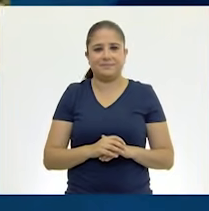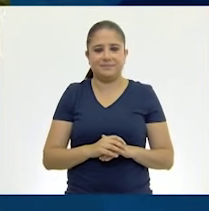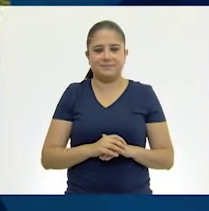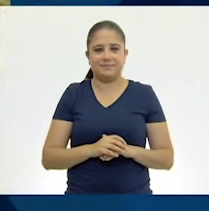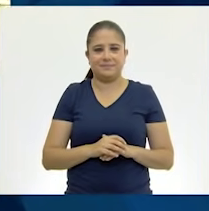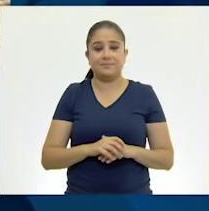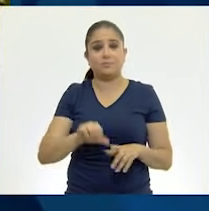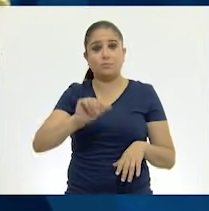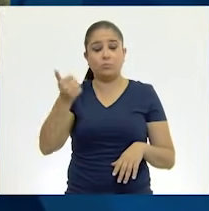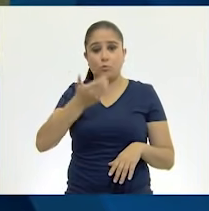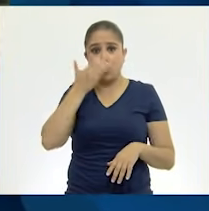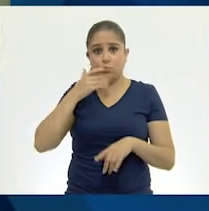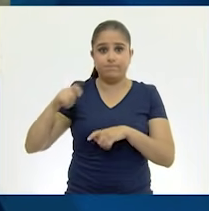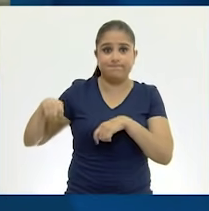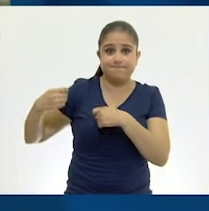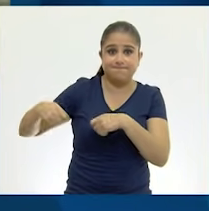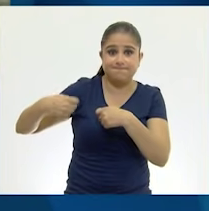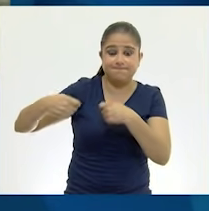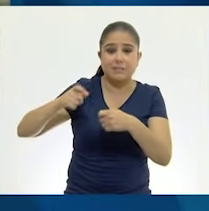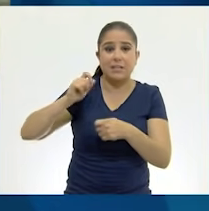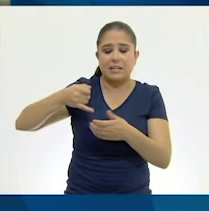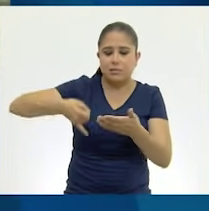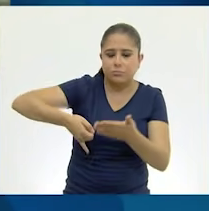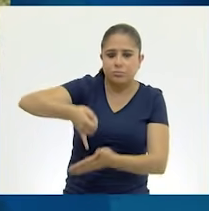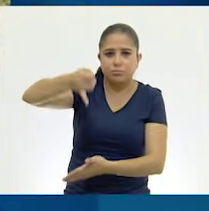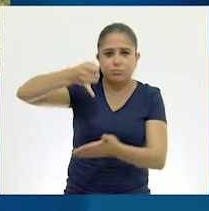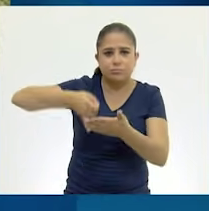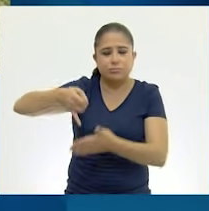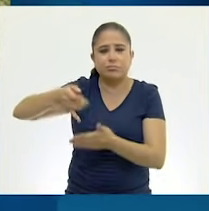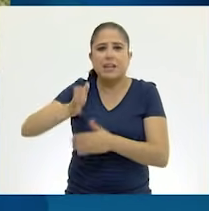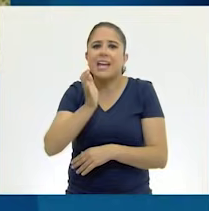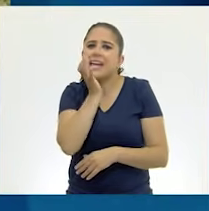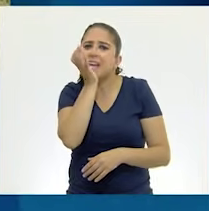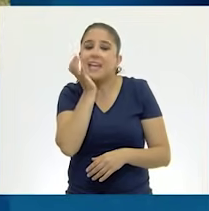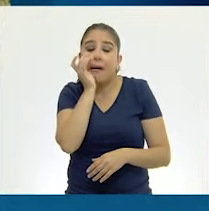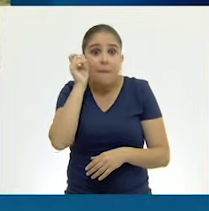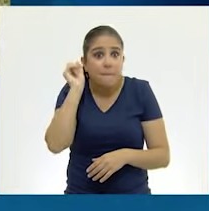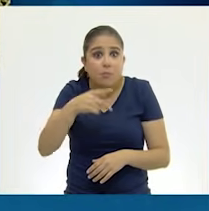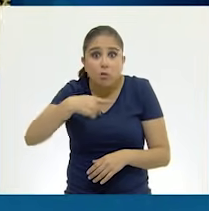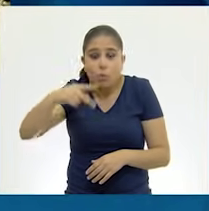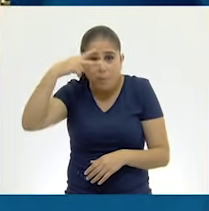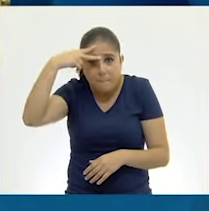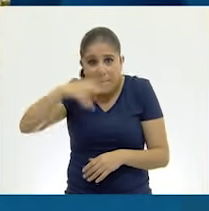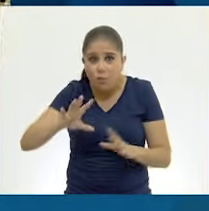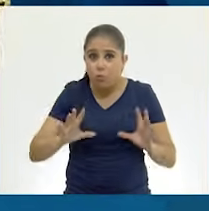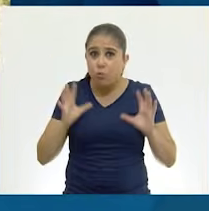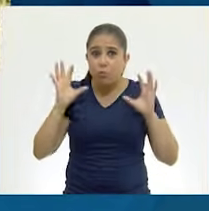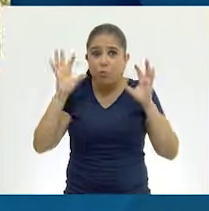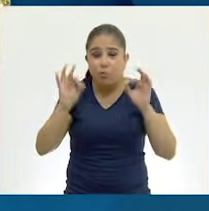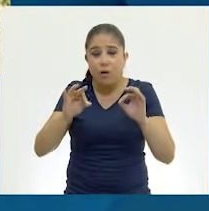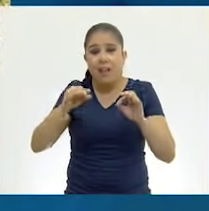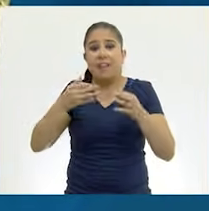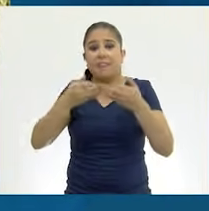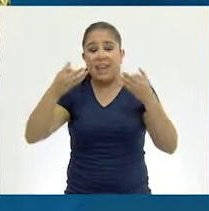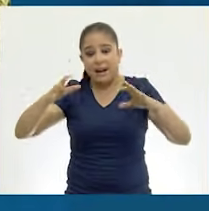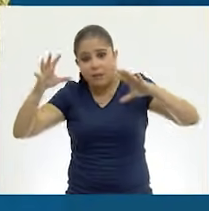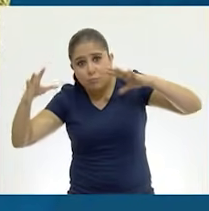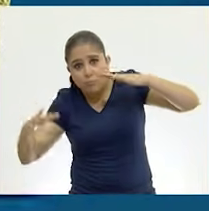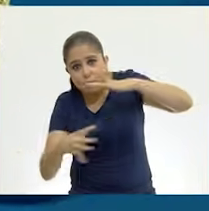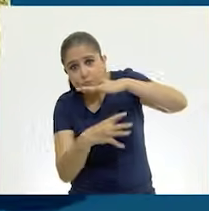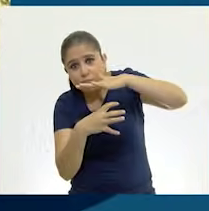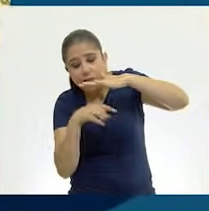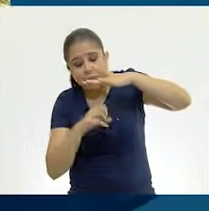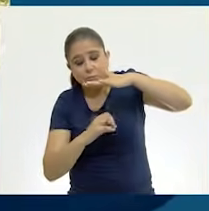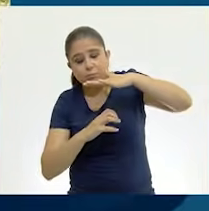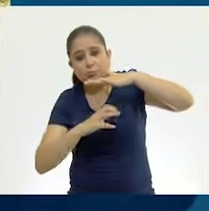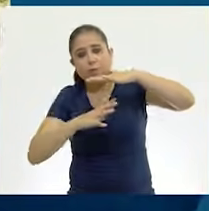Otra tradición muy antigua es sembrar jícama, que también es mexicana. Se da abajo de la tierra como las